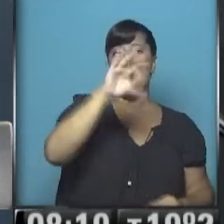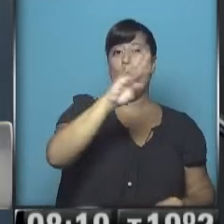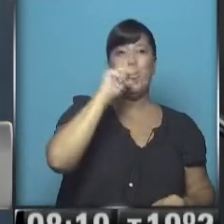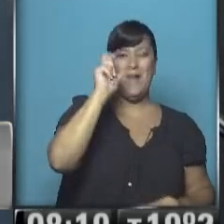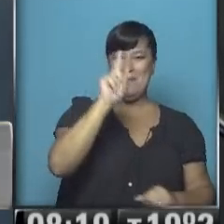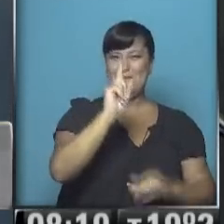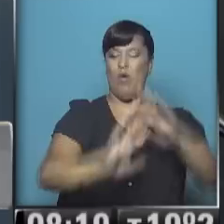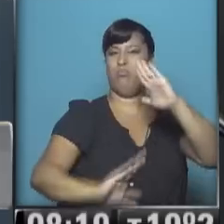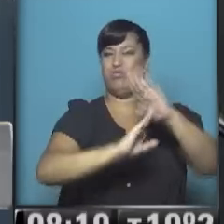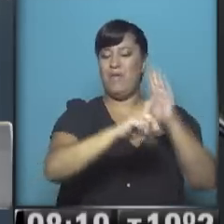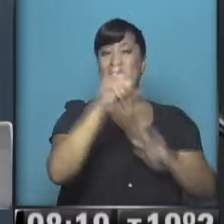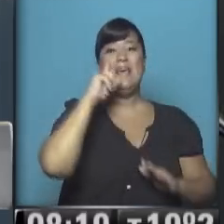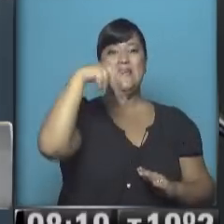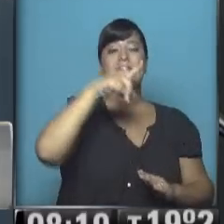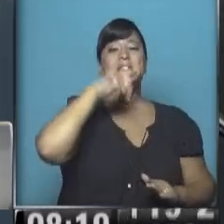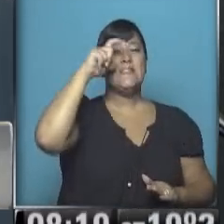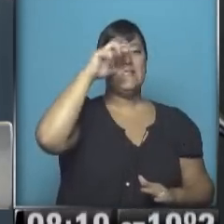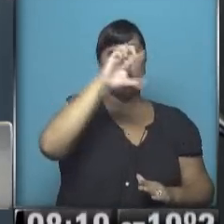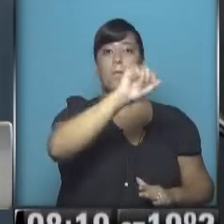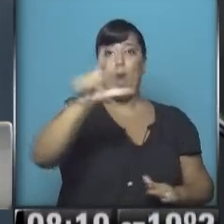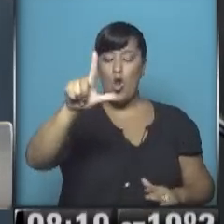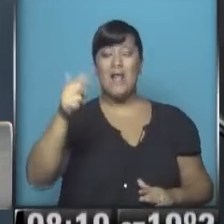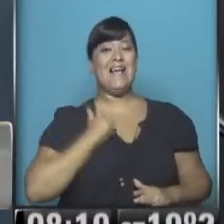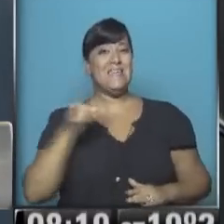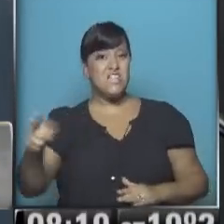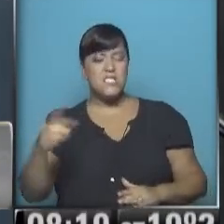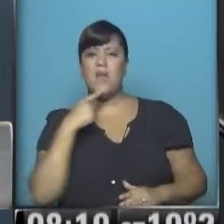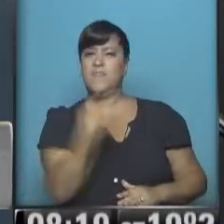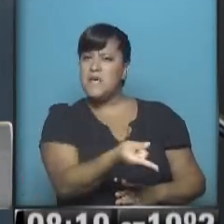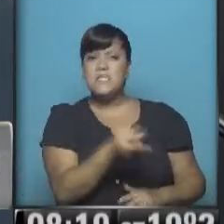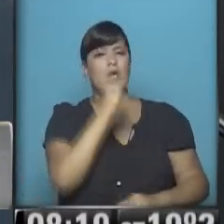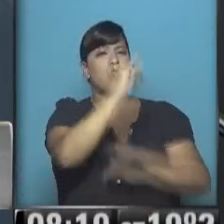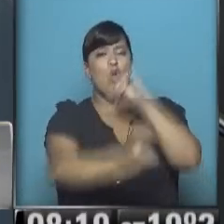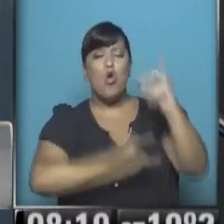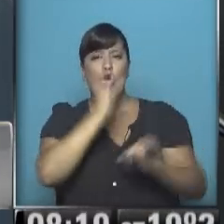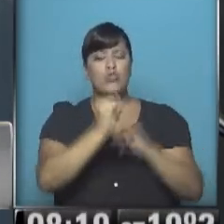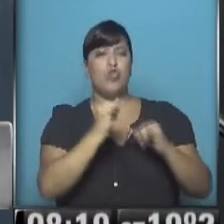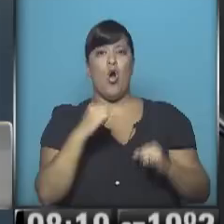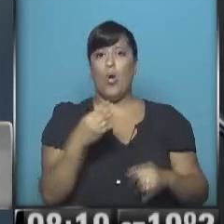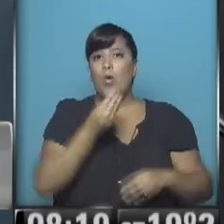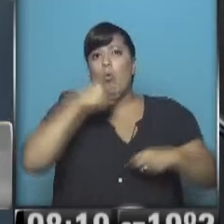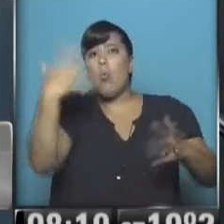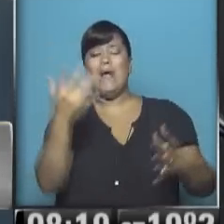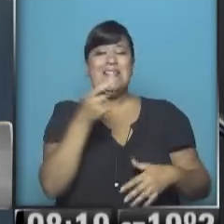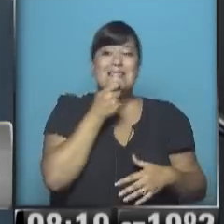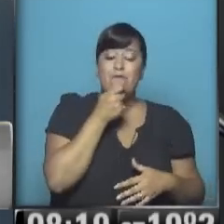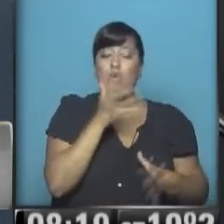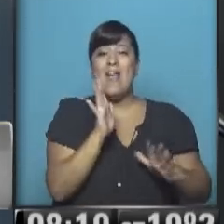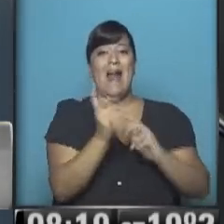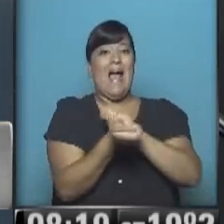precisamente eh una manifestación muy concreta en el sentido de que cualquier cambio en las